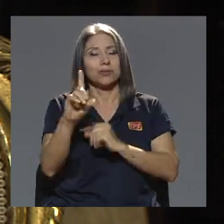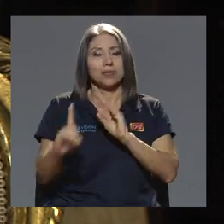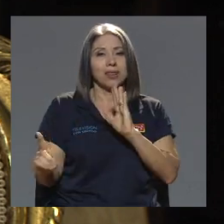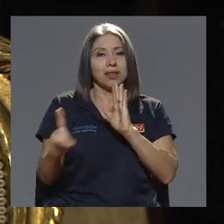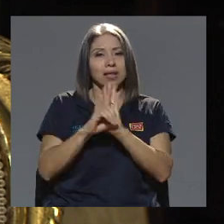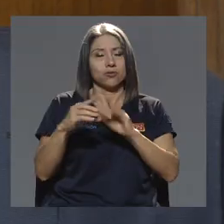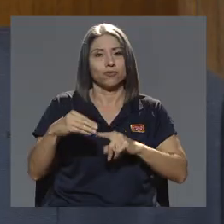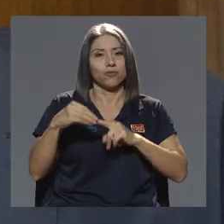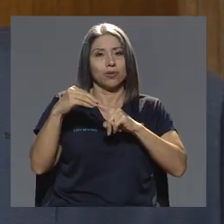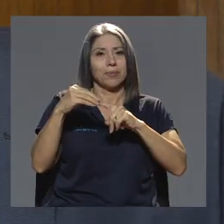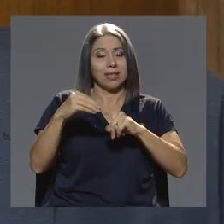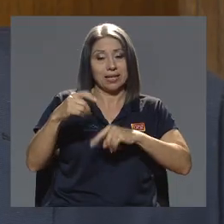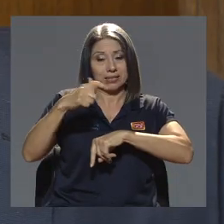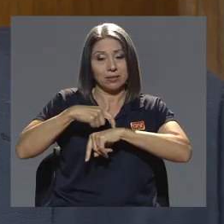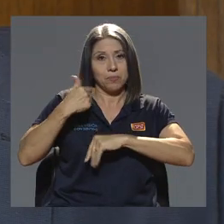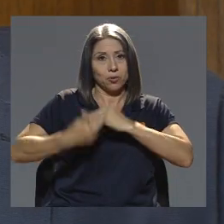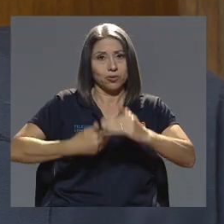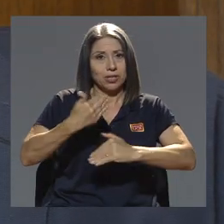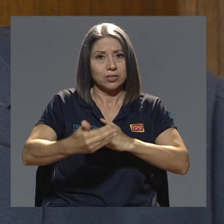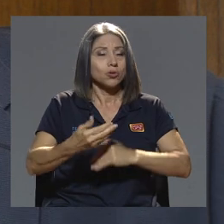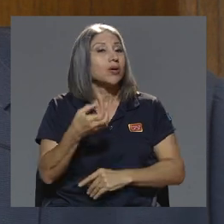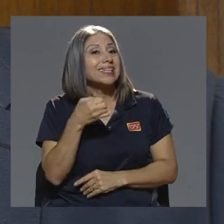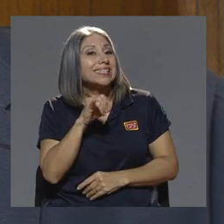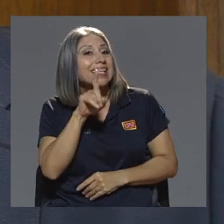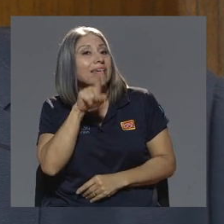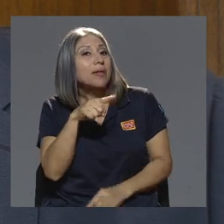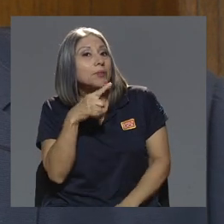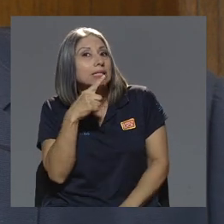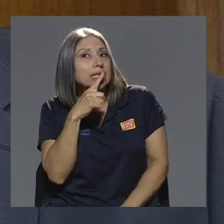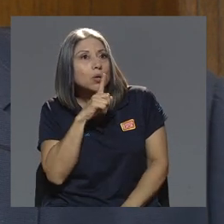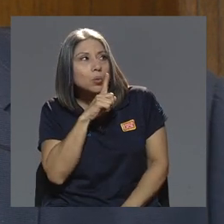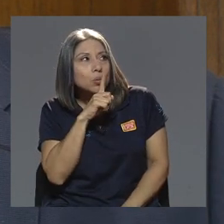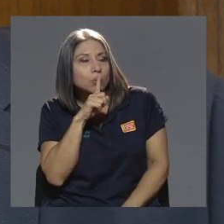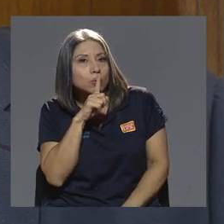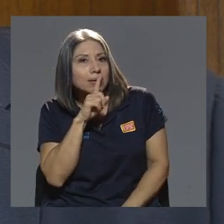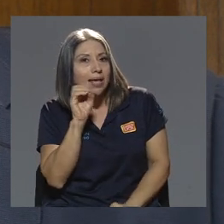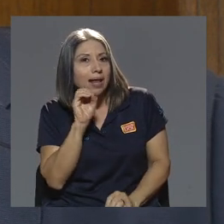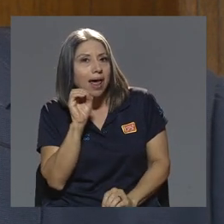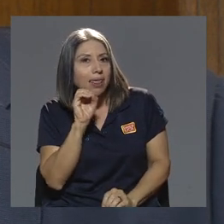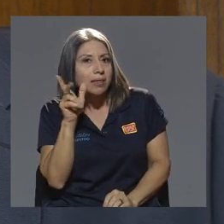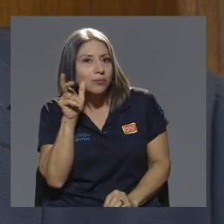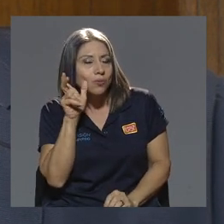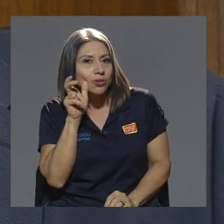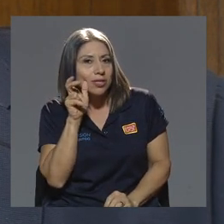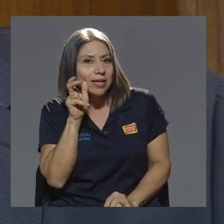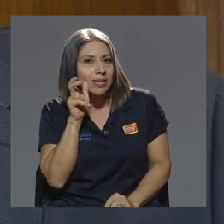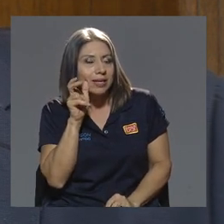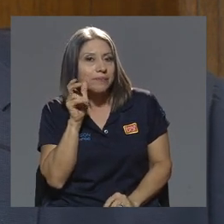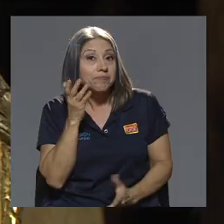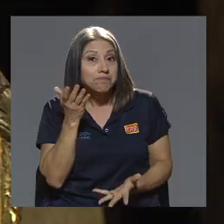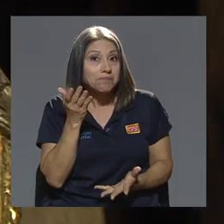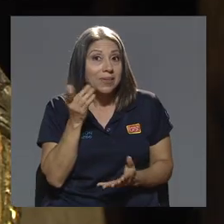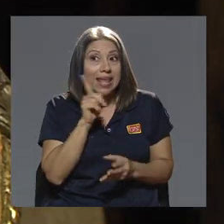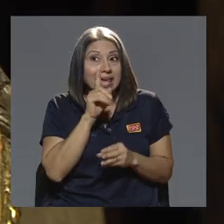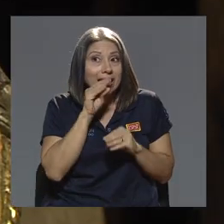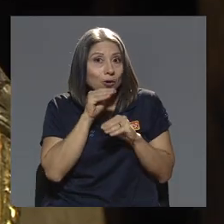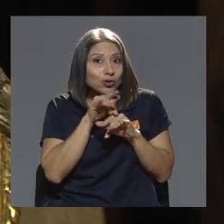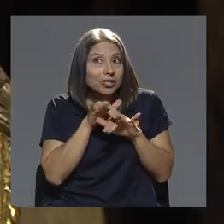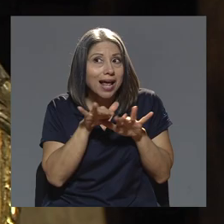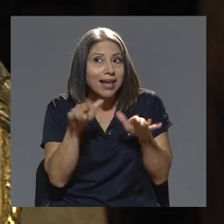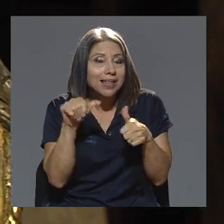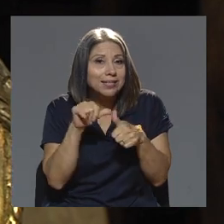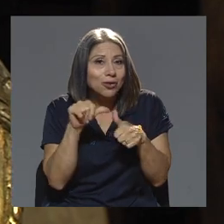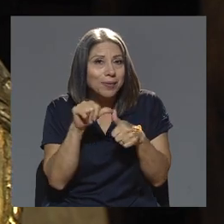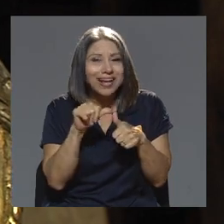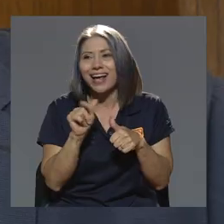proceso. Si tuviésemos que decirlo así muy bajito y que nadie nos escuche, y que no salga de Centroamérica. Que no